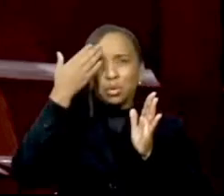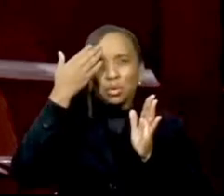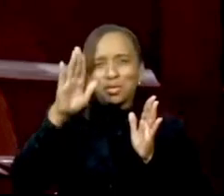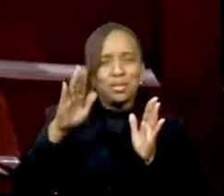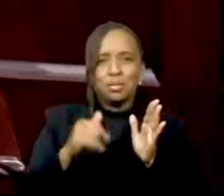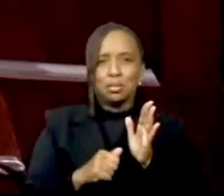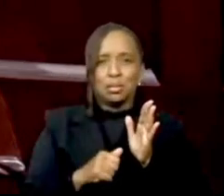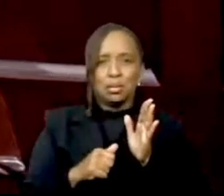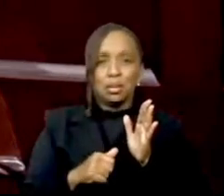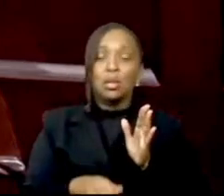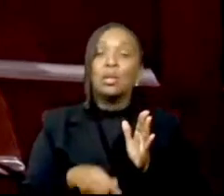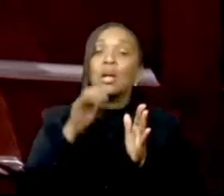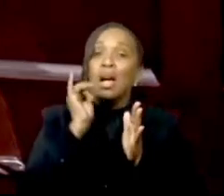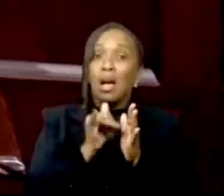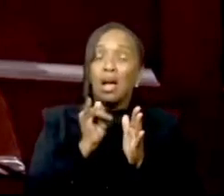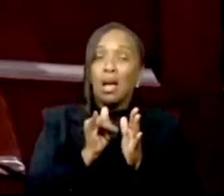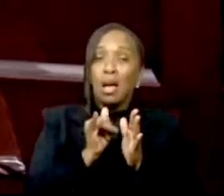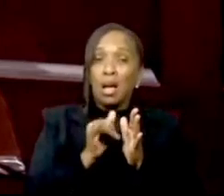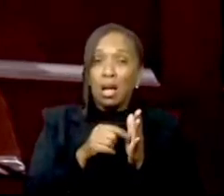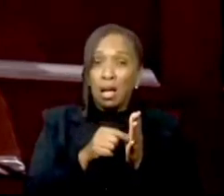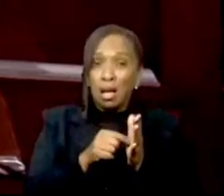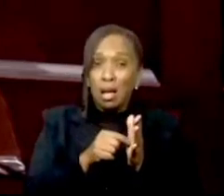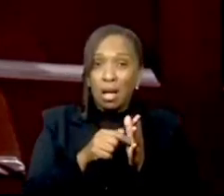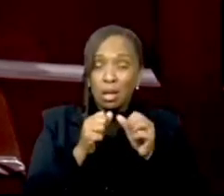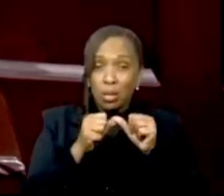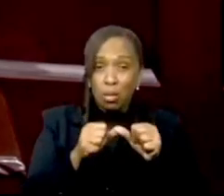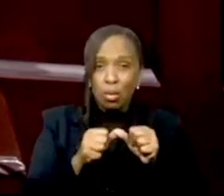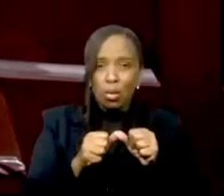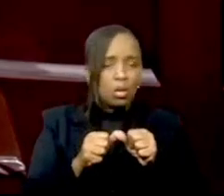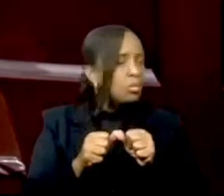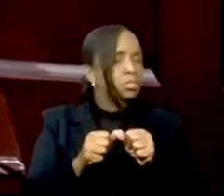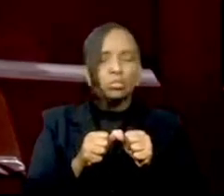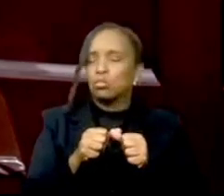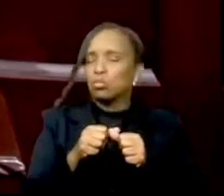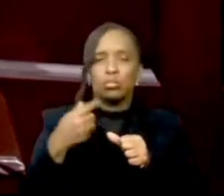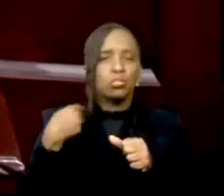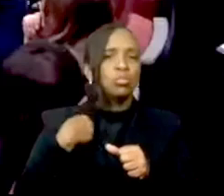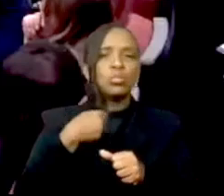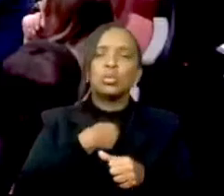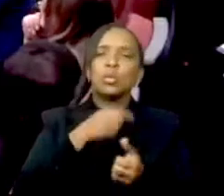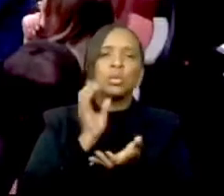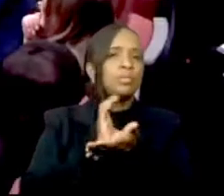ende rechazamos esa moción, ese transitorio. Muchas